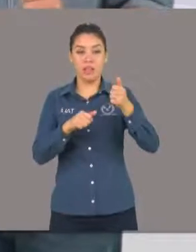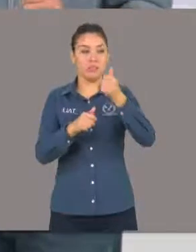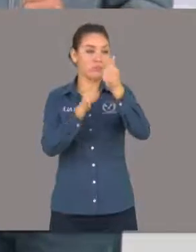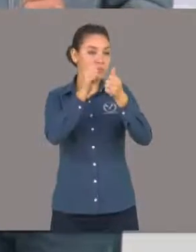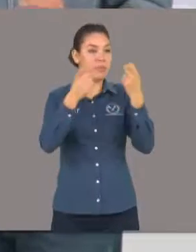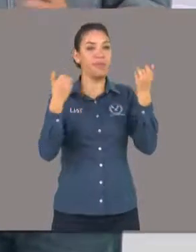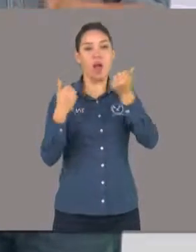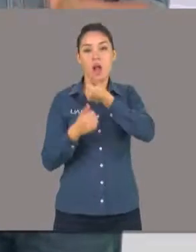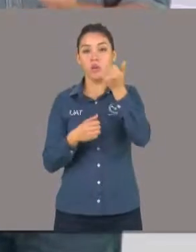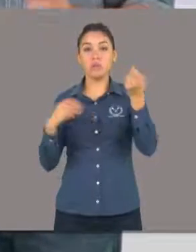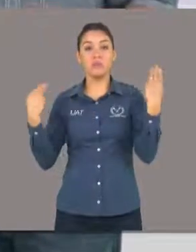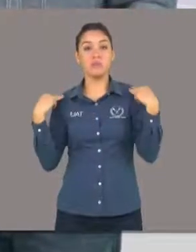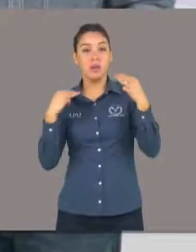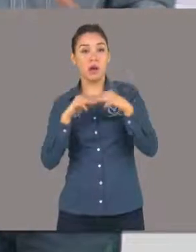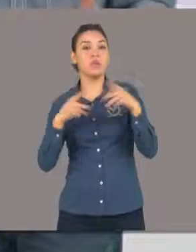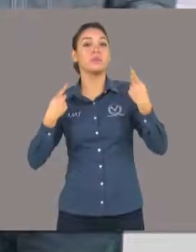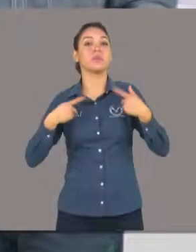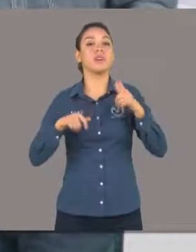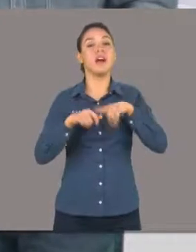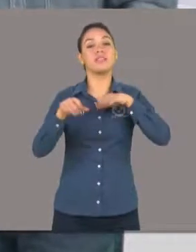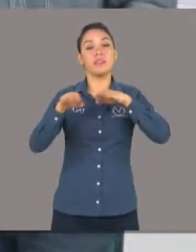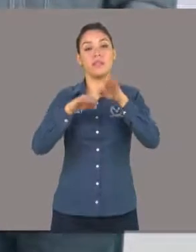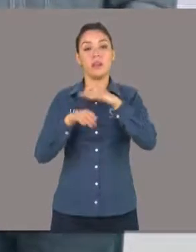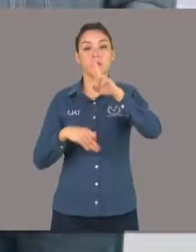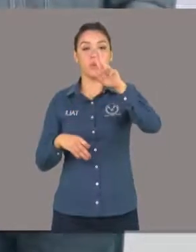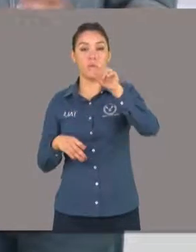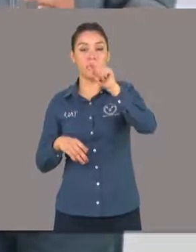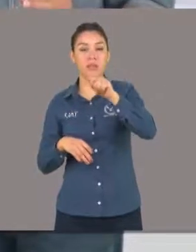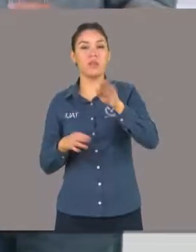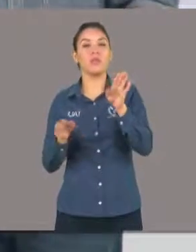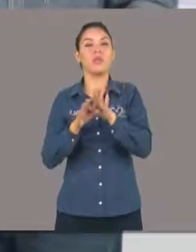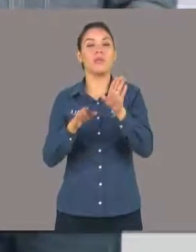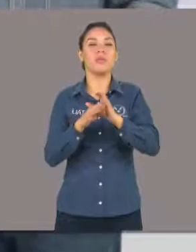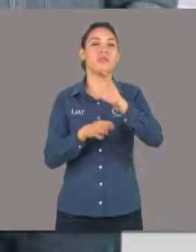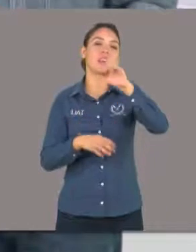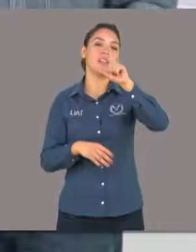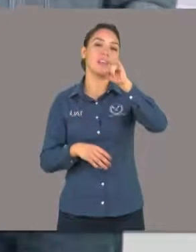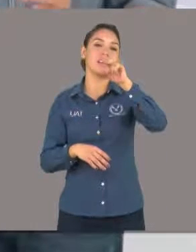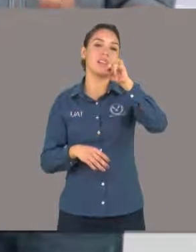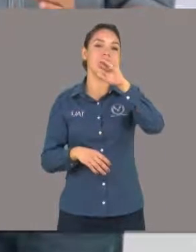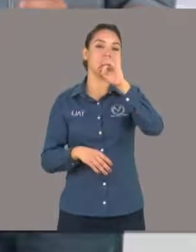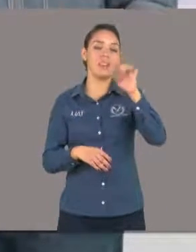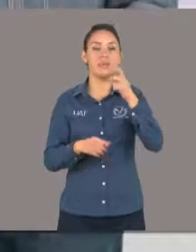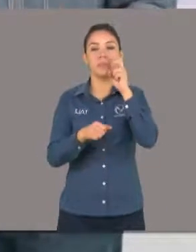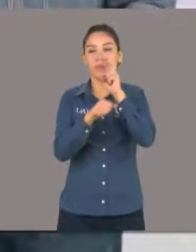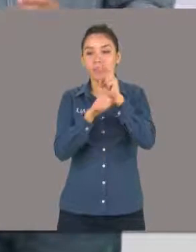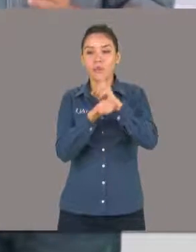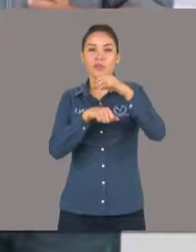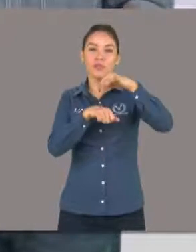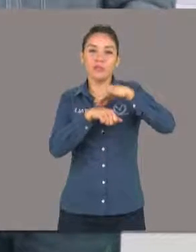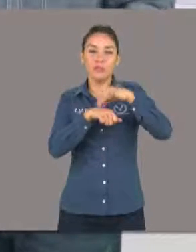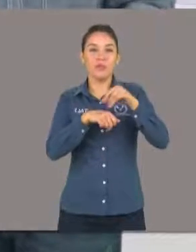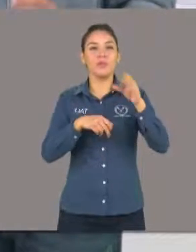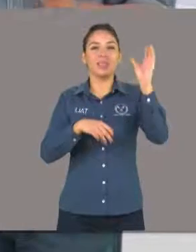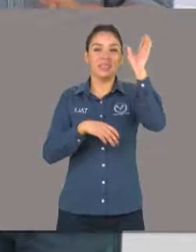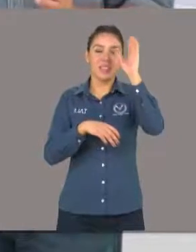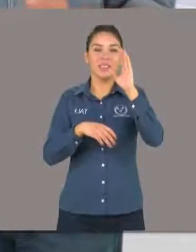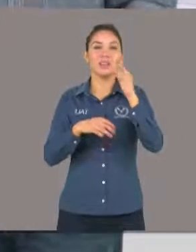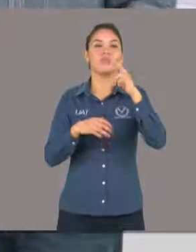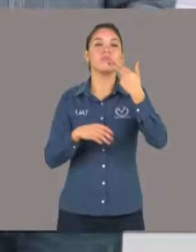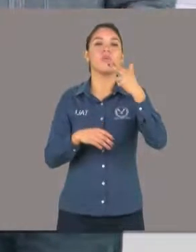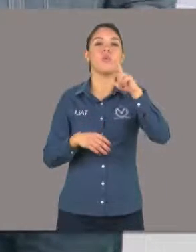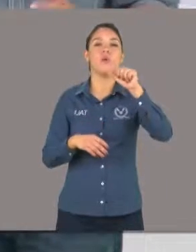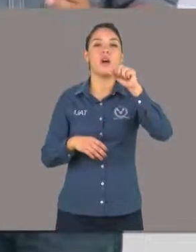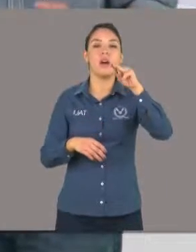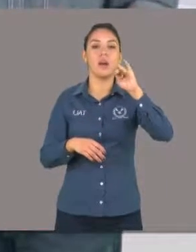alumnos, maestros y personal de la Universidad Autónoma de Tamaulipas, la Clínica de Primeros Auxilios de la Unidad Académica Multidisciplinaria de